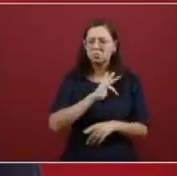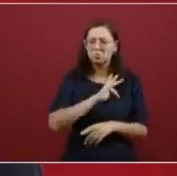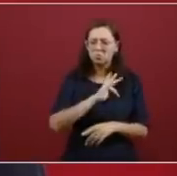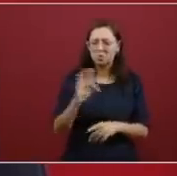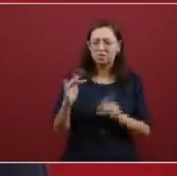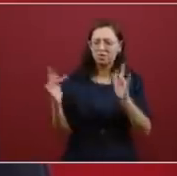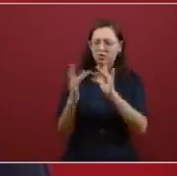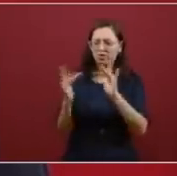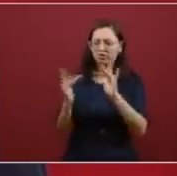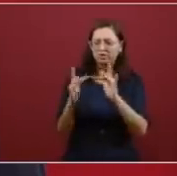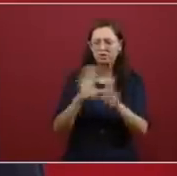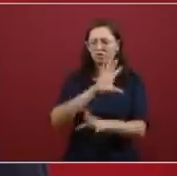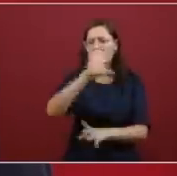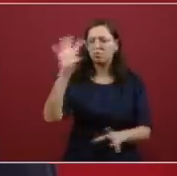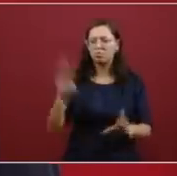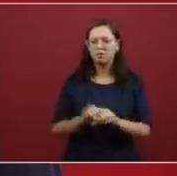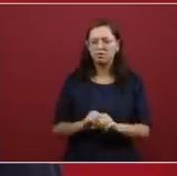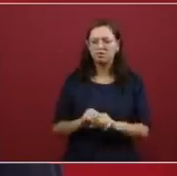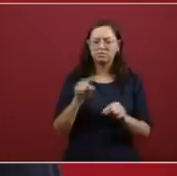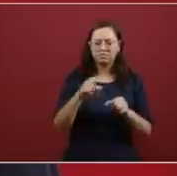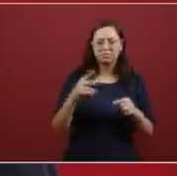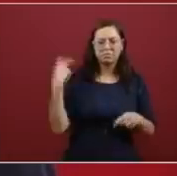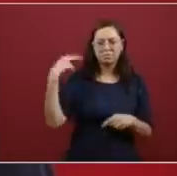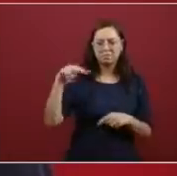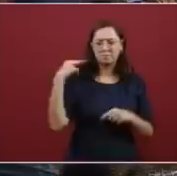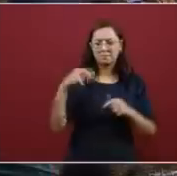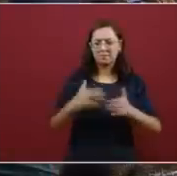uno llegando al puerto de Veracruz